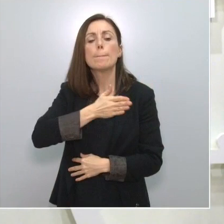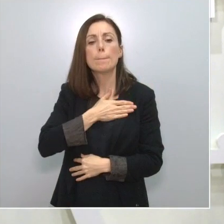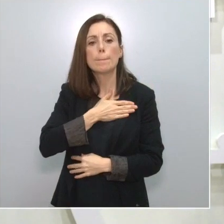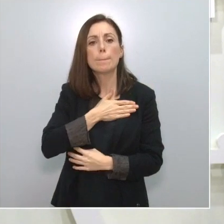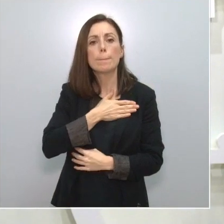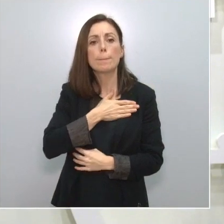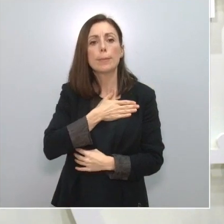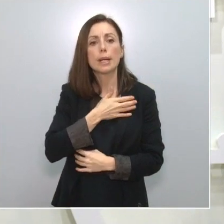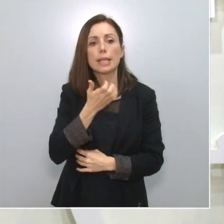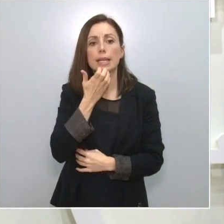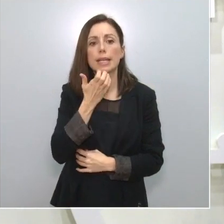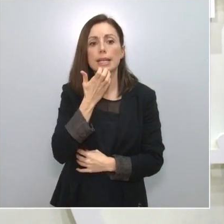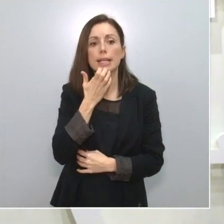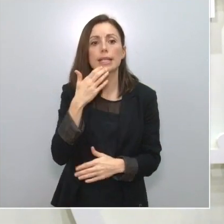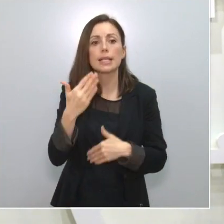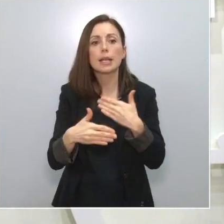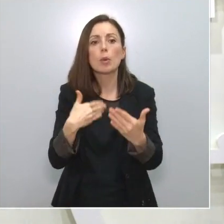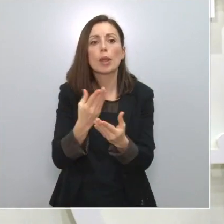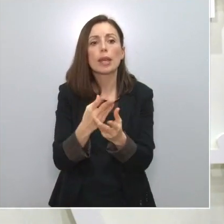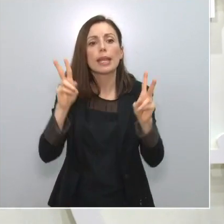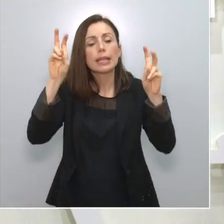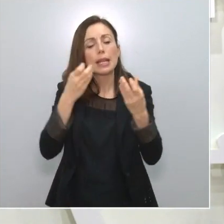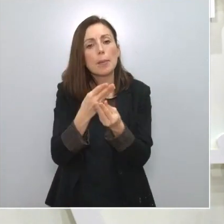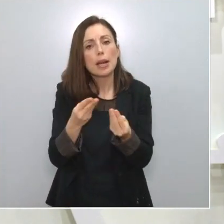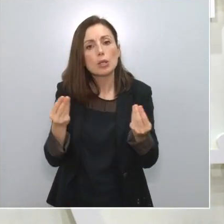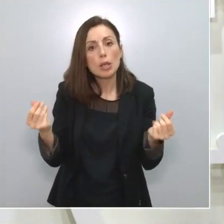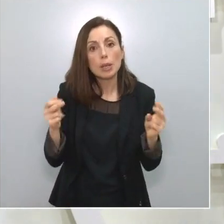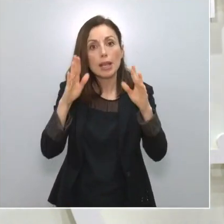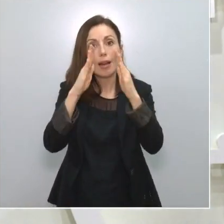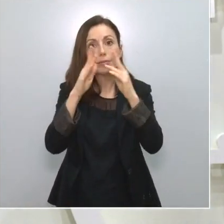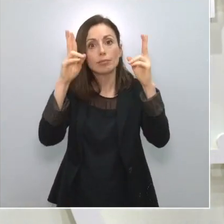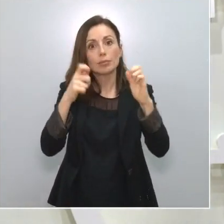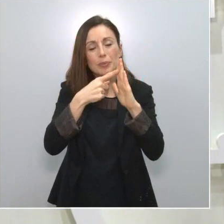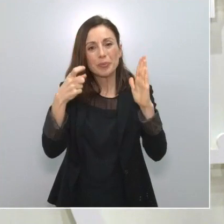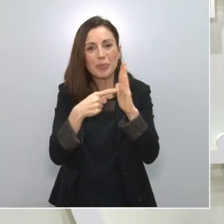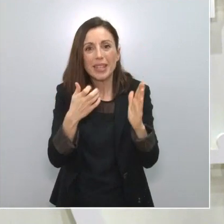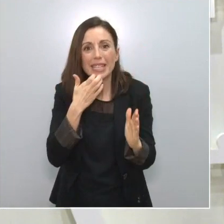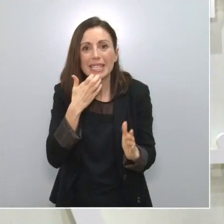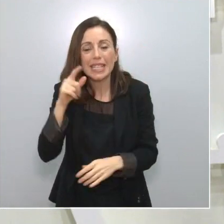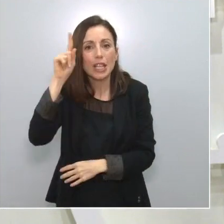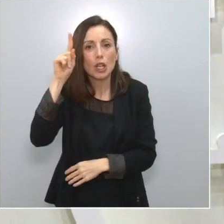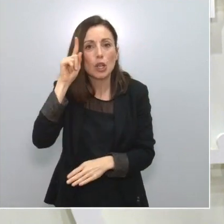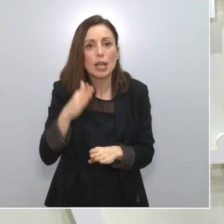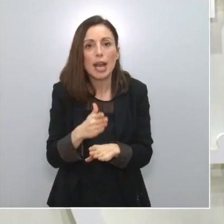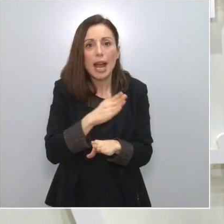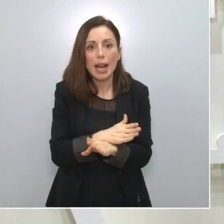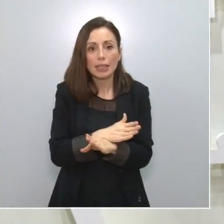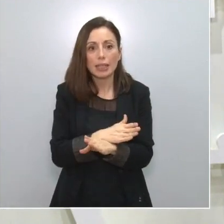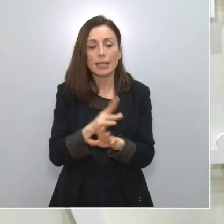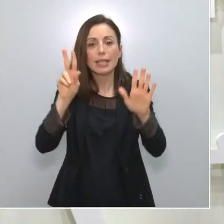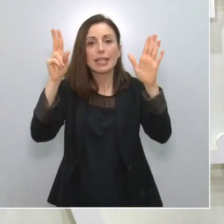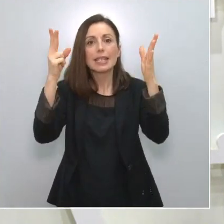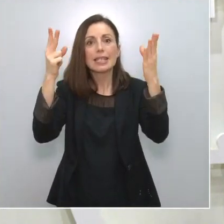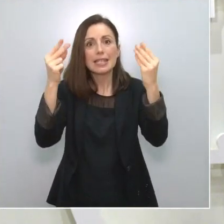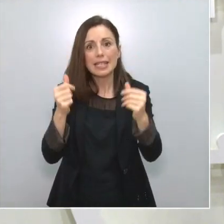ya se procede a suavizar parte de las medidas de confinamiento sin saber cómo han funcionado durante los últimos 7 días.